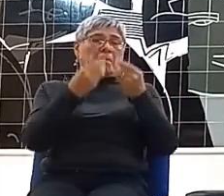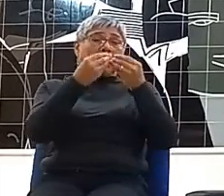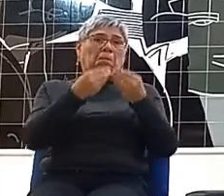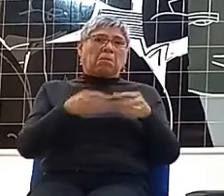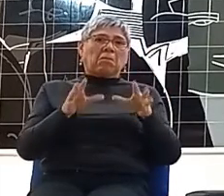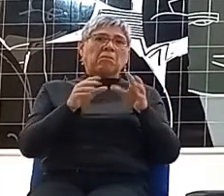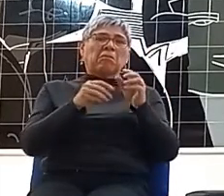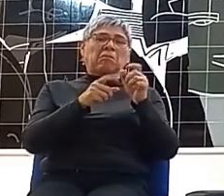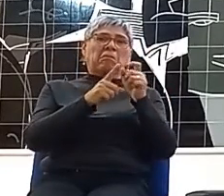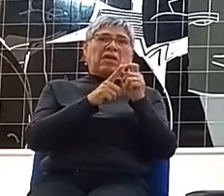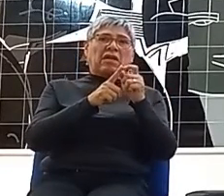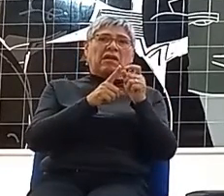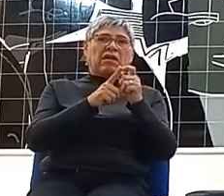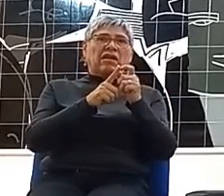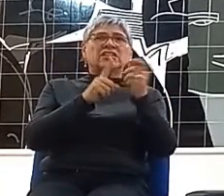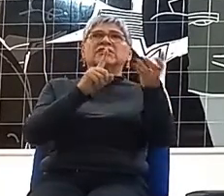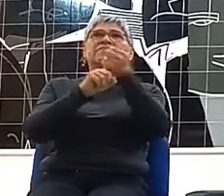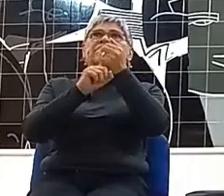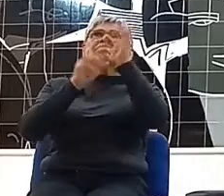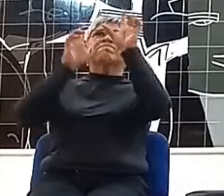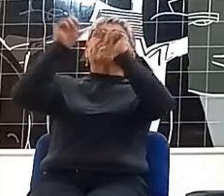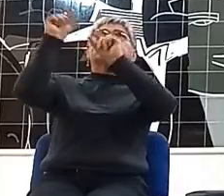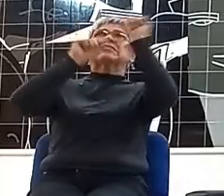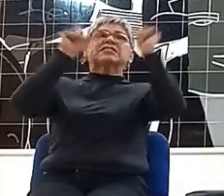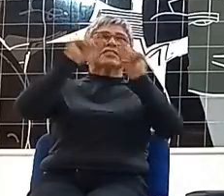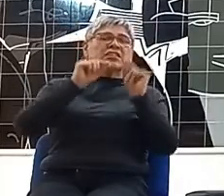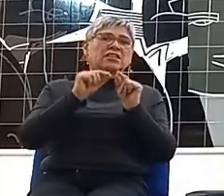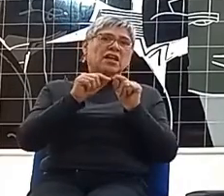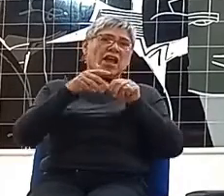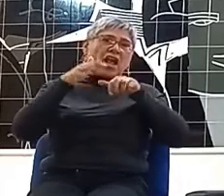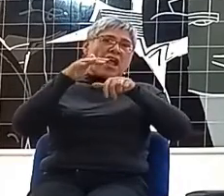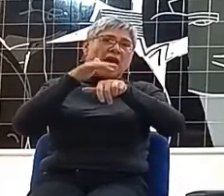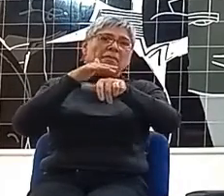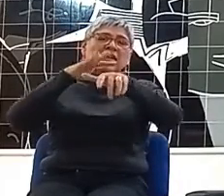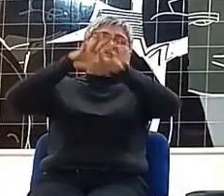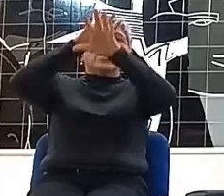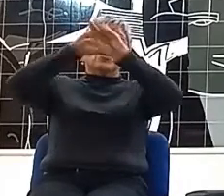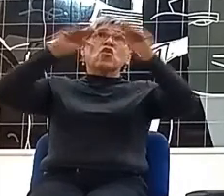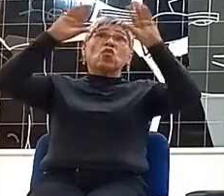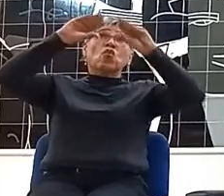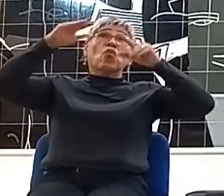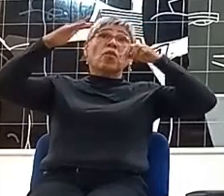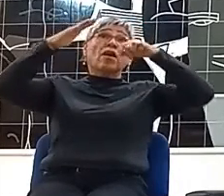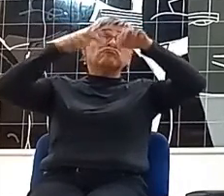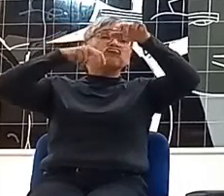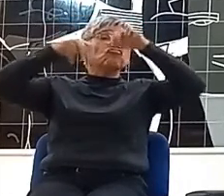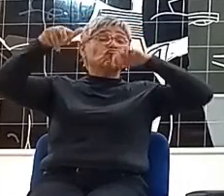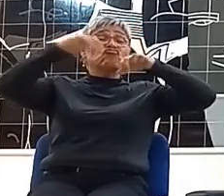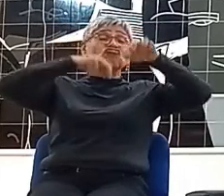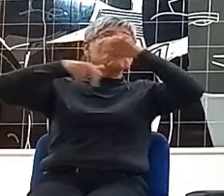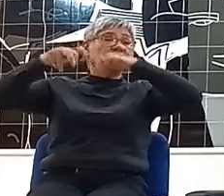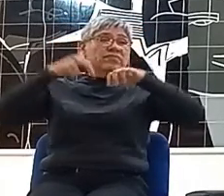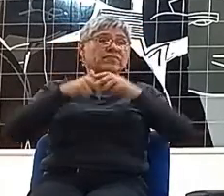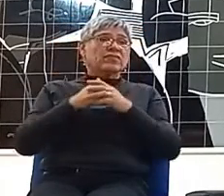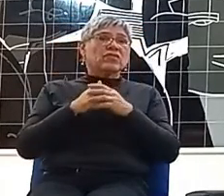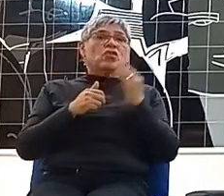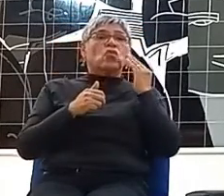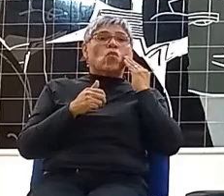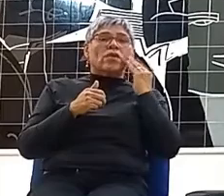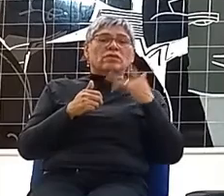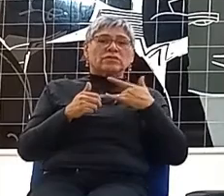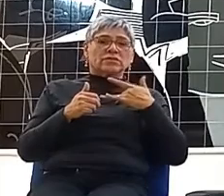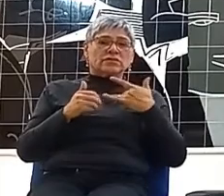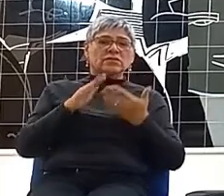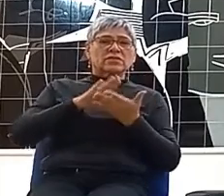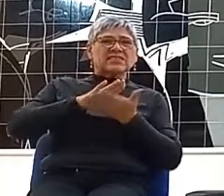palabras, compran estrellas, caminan entre nubes. Cuando descienden bajo sus suelas